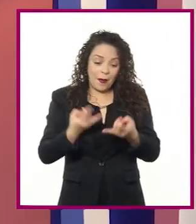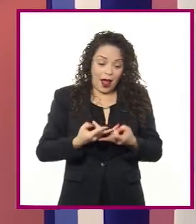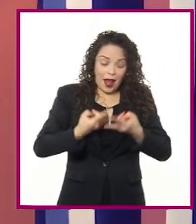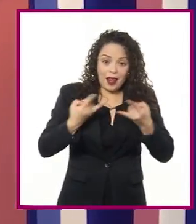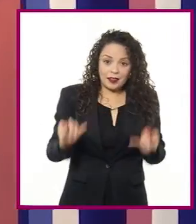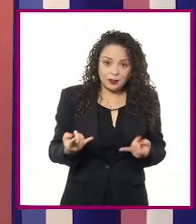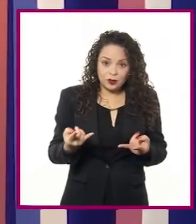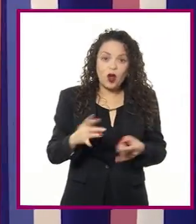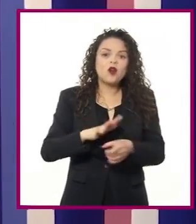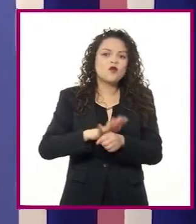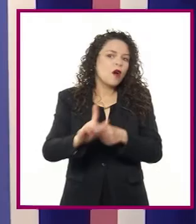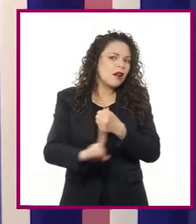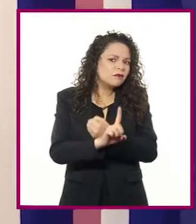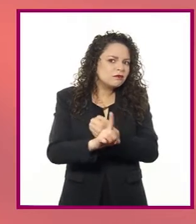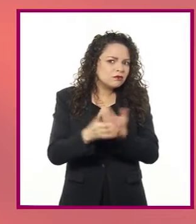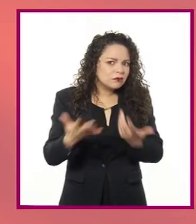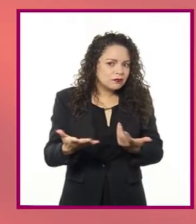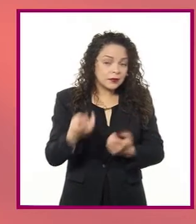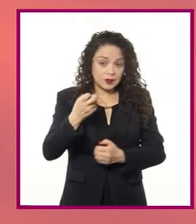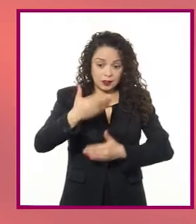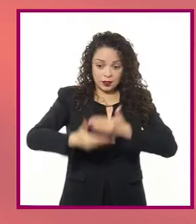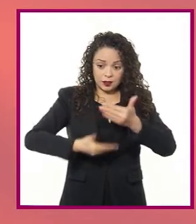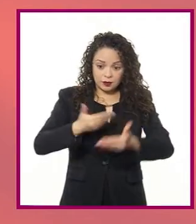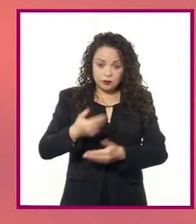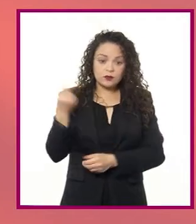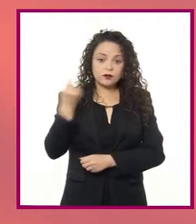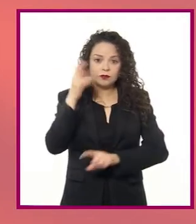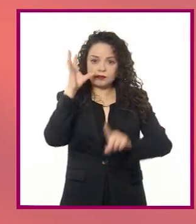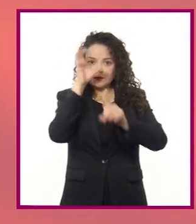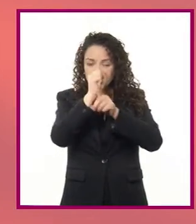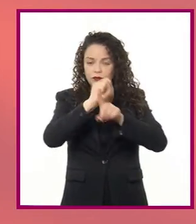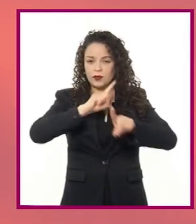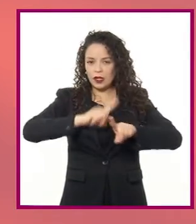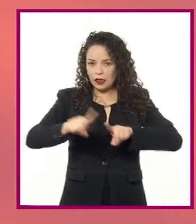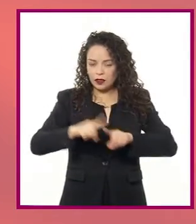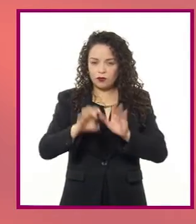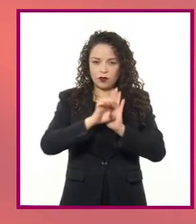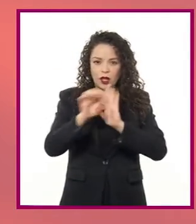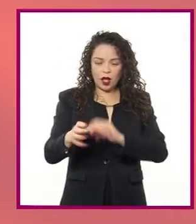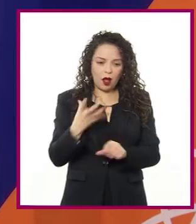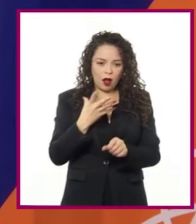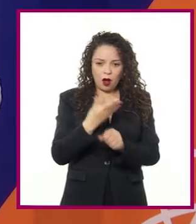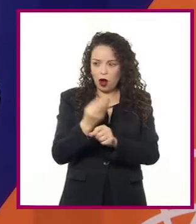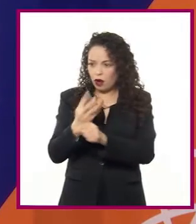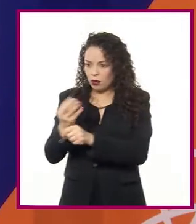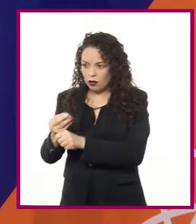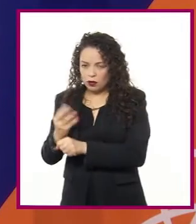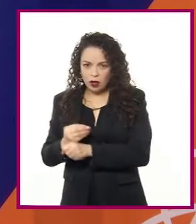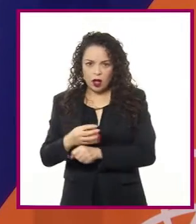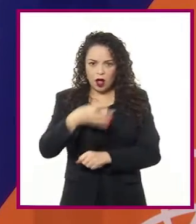Este proceso tiene varias finalidades: proponer soluciones, organizar, jerarquizar